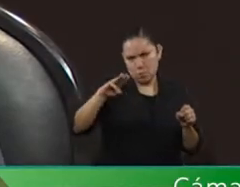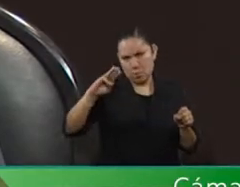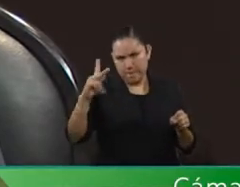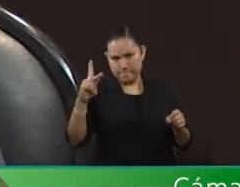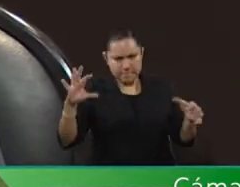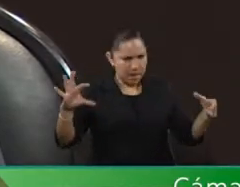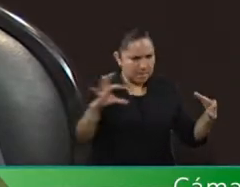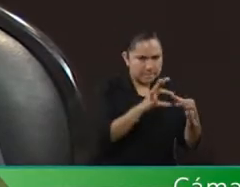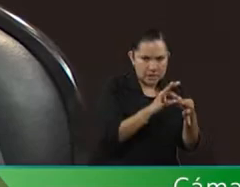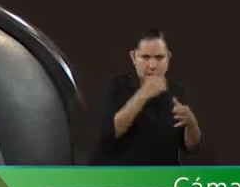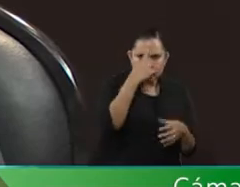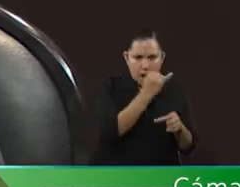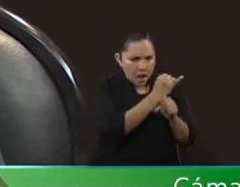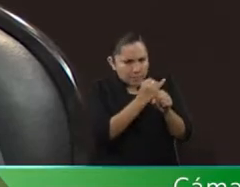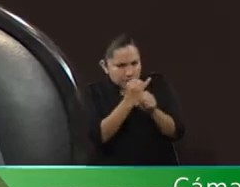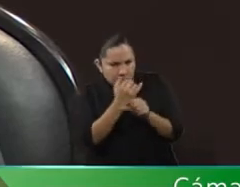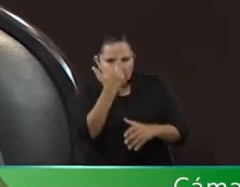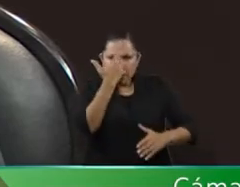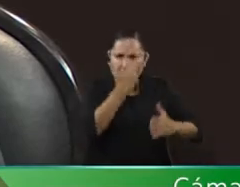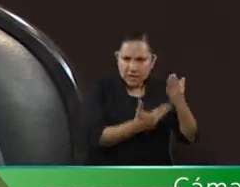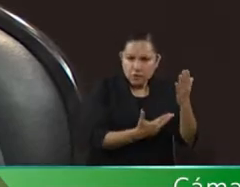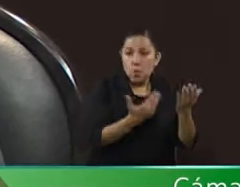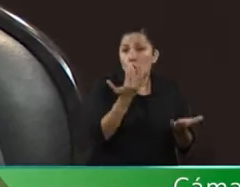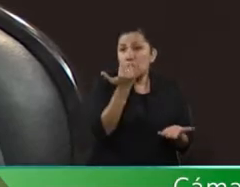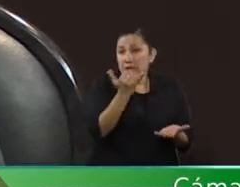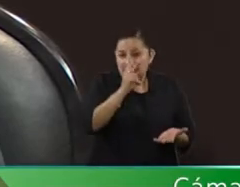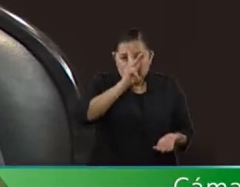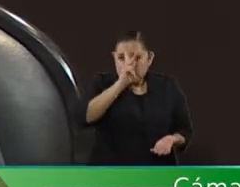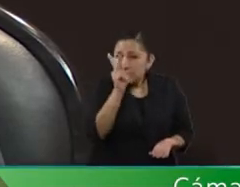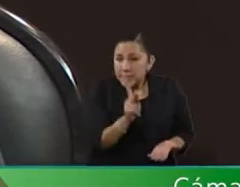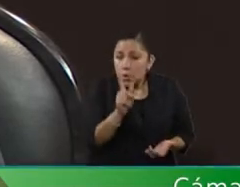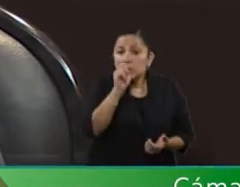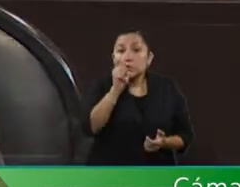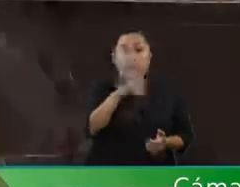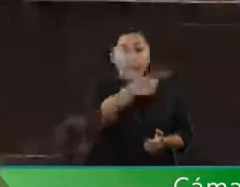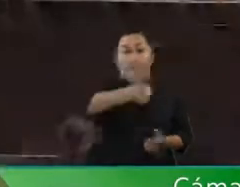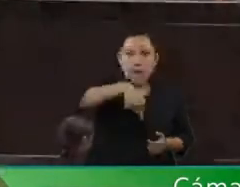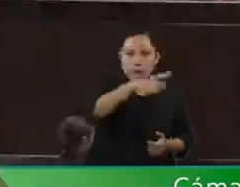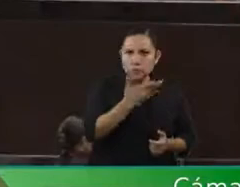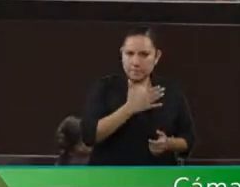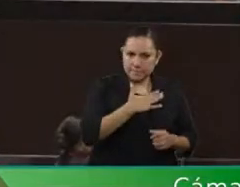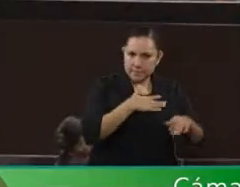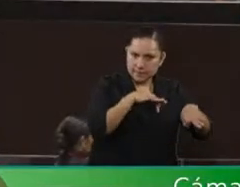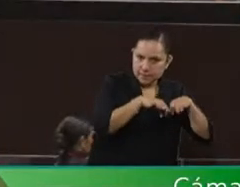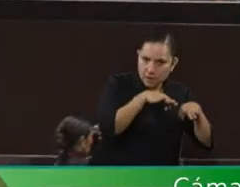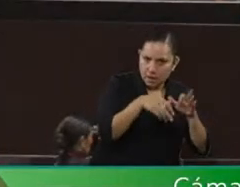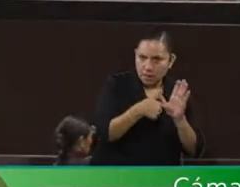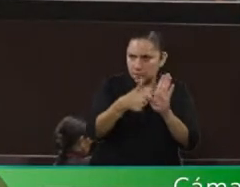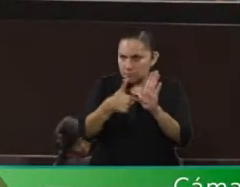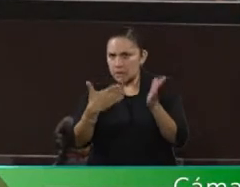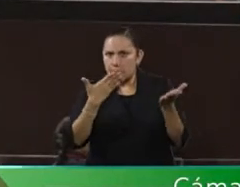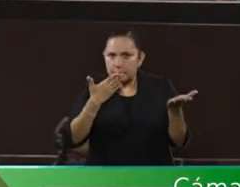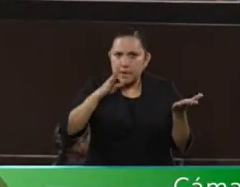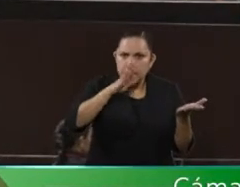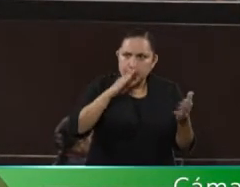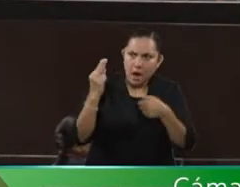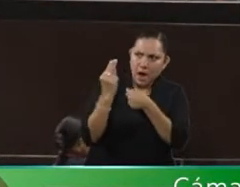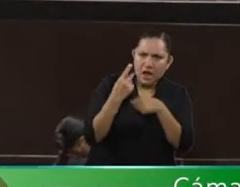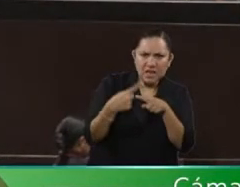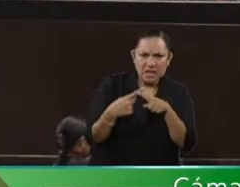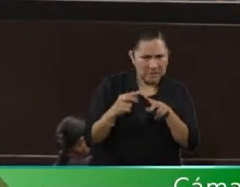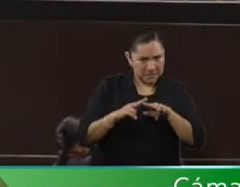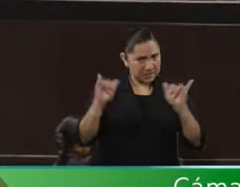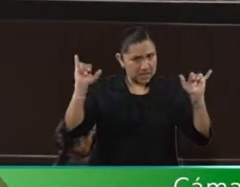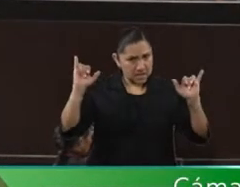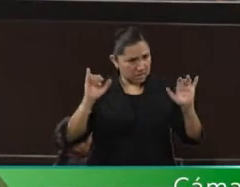sin la exigencia para rendir cuentas absolutamente a nadie. ¿Qué quieren con esta militarización?